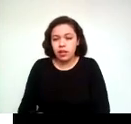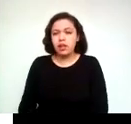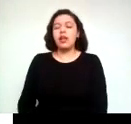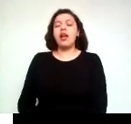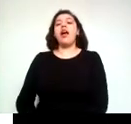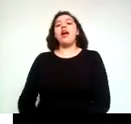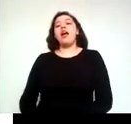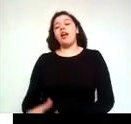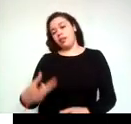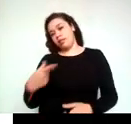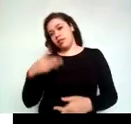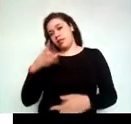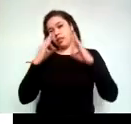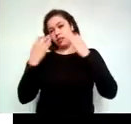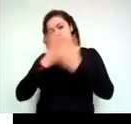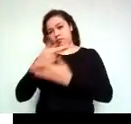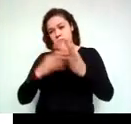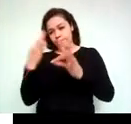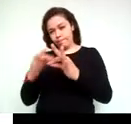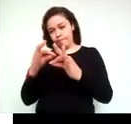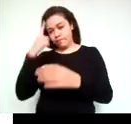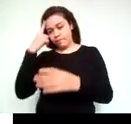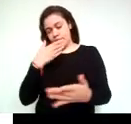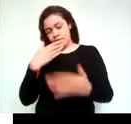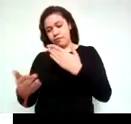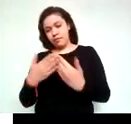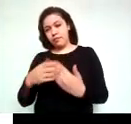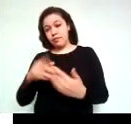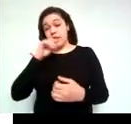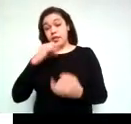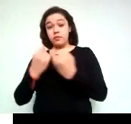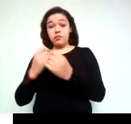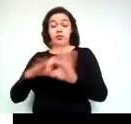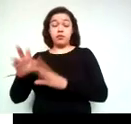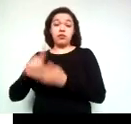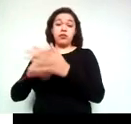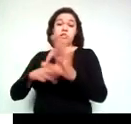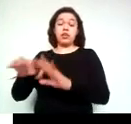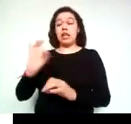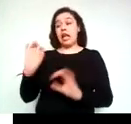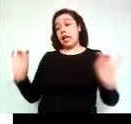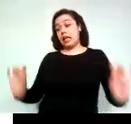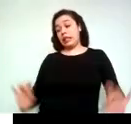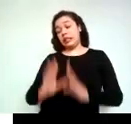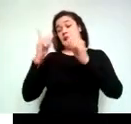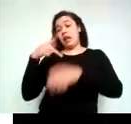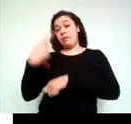específico de acción, ¿de acuerdo? Y si el colaborador se encuentra en un riesgo